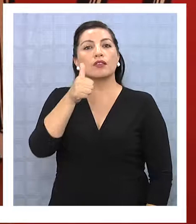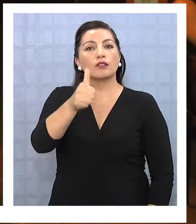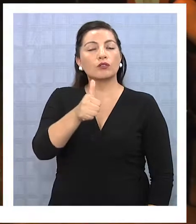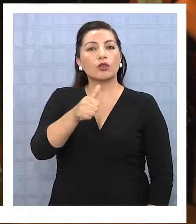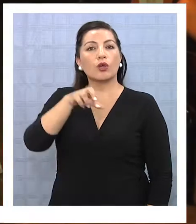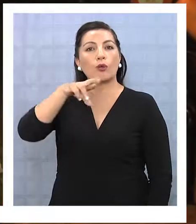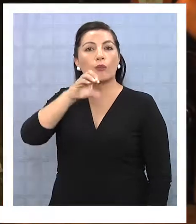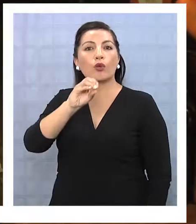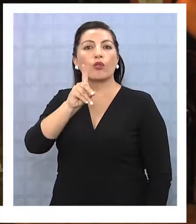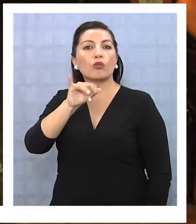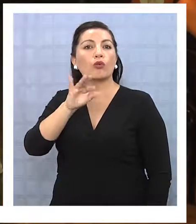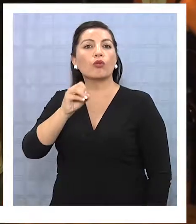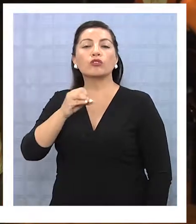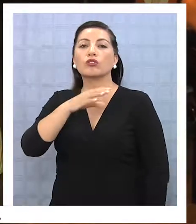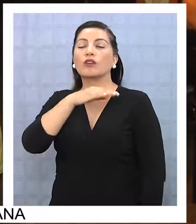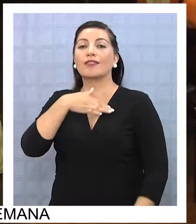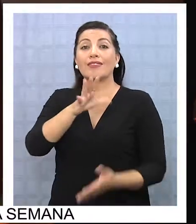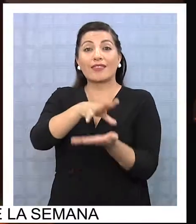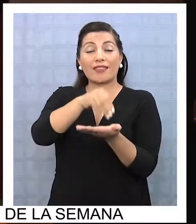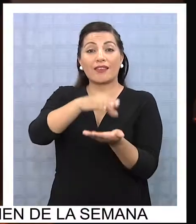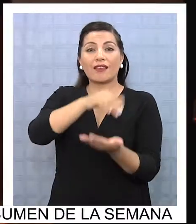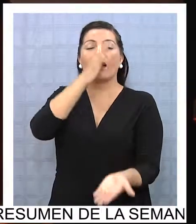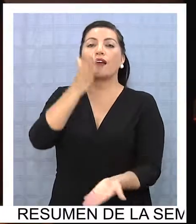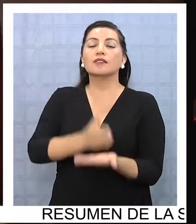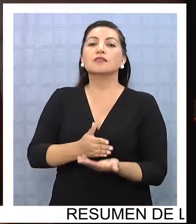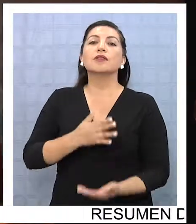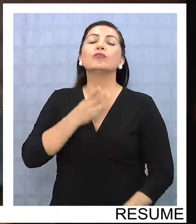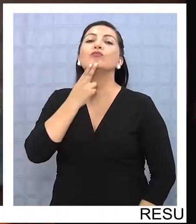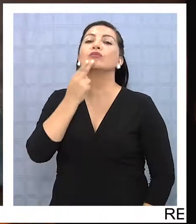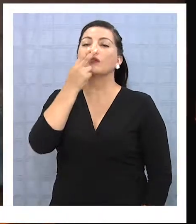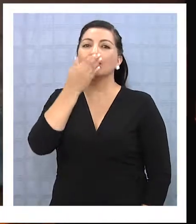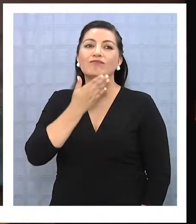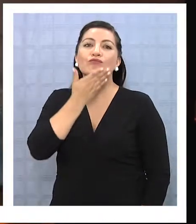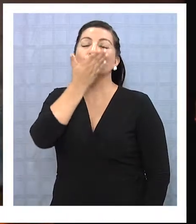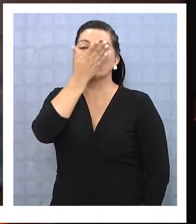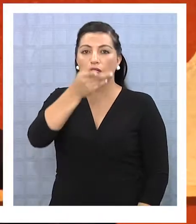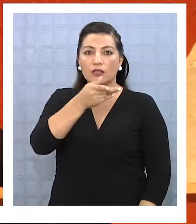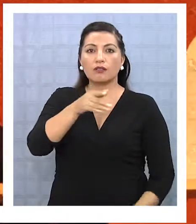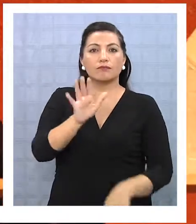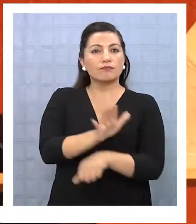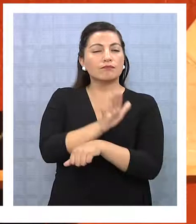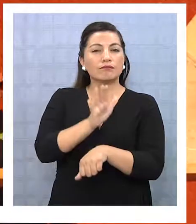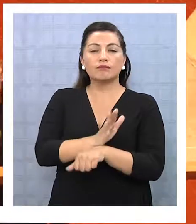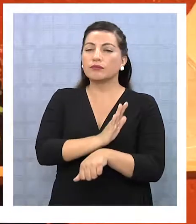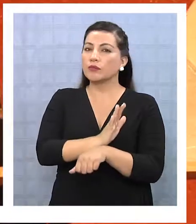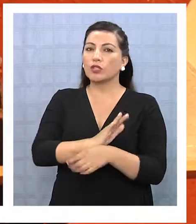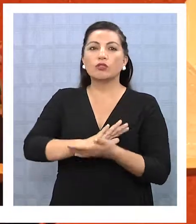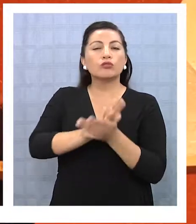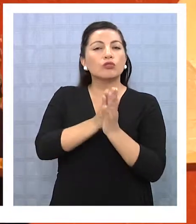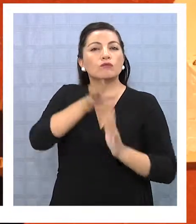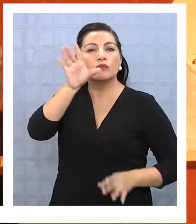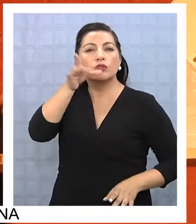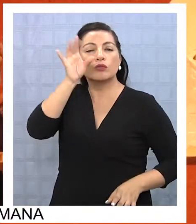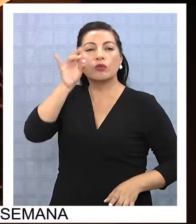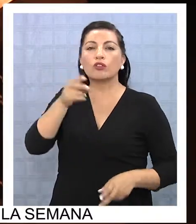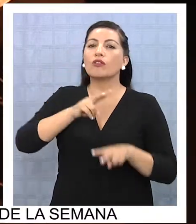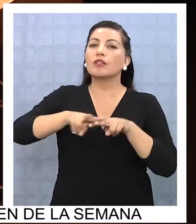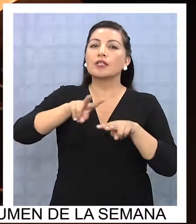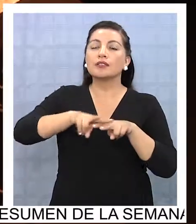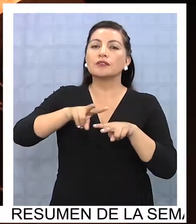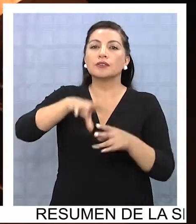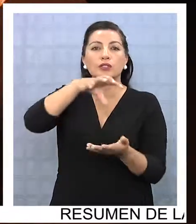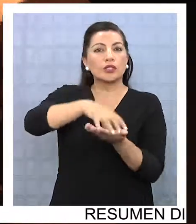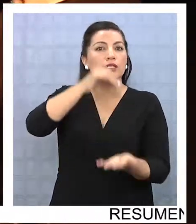productores, desde Arica a Punta Arenas, pudieron asistir a las funciones que dieron cuenta de casi todo lo que se hace en